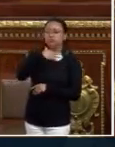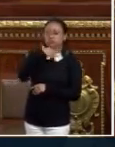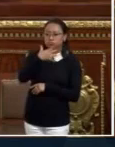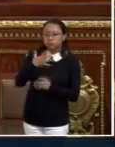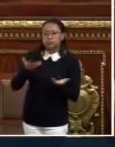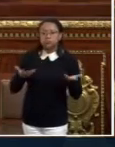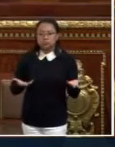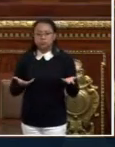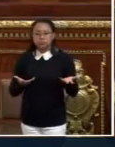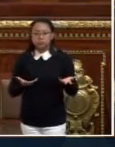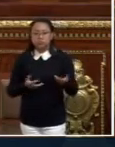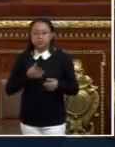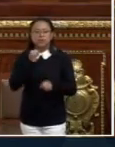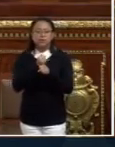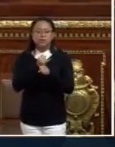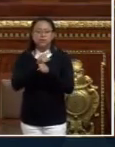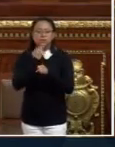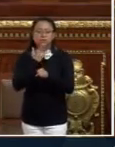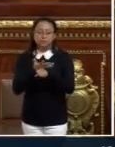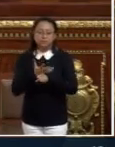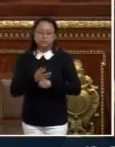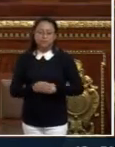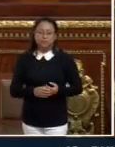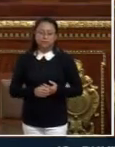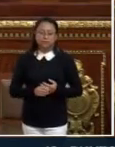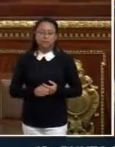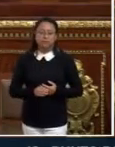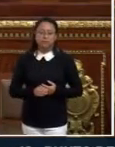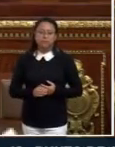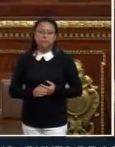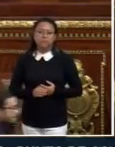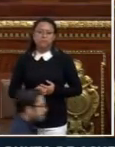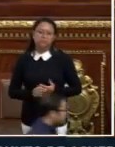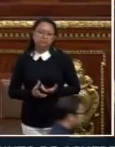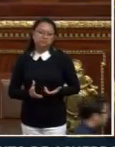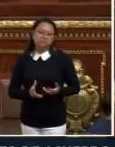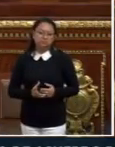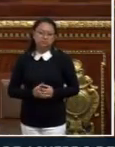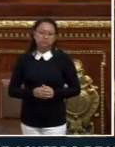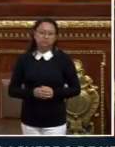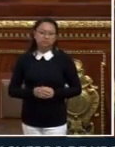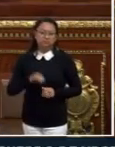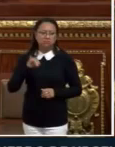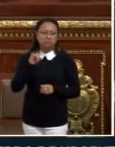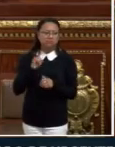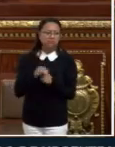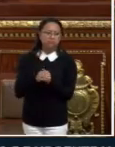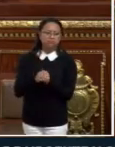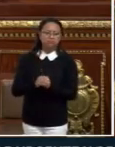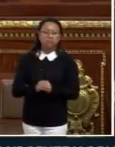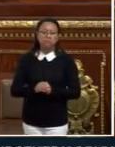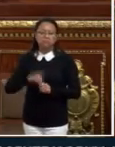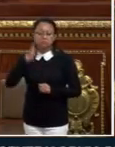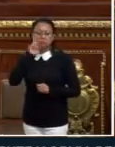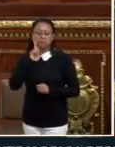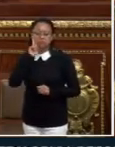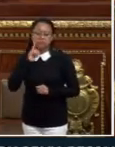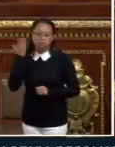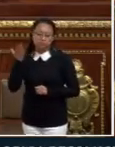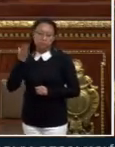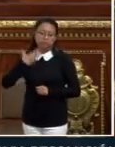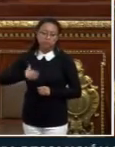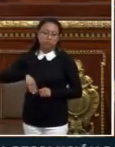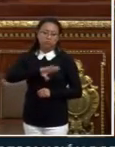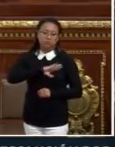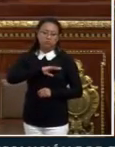es irresponsable. Así que sí, si es Claudia la que está detrás de esta